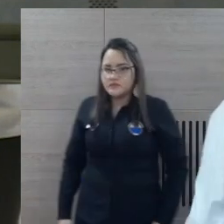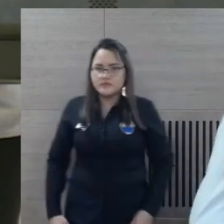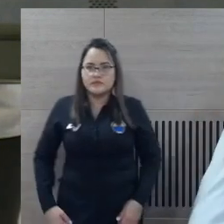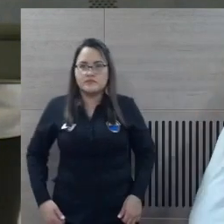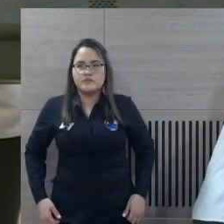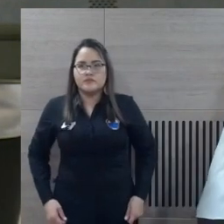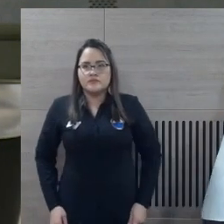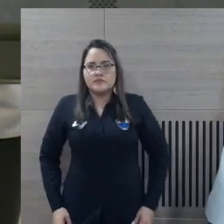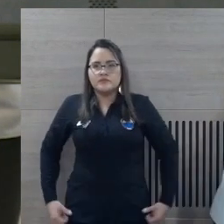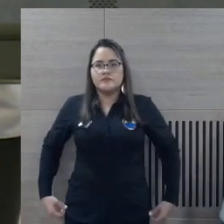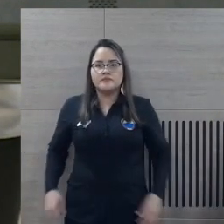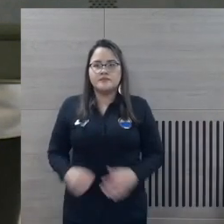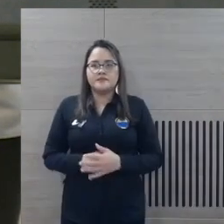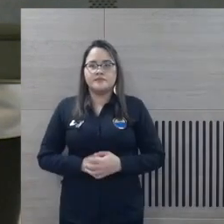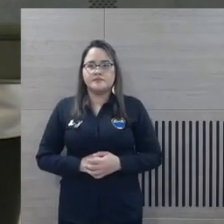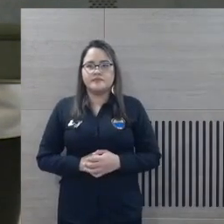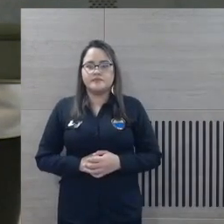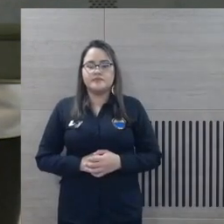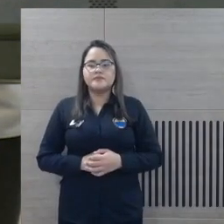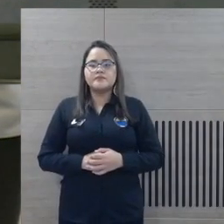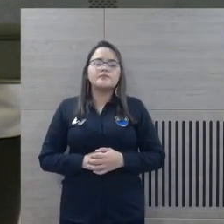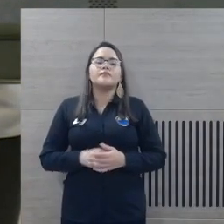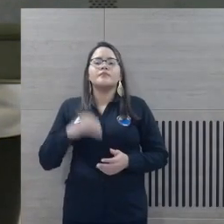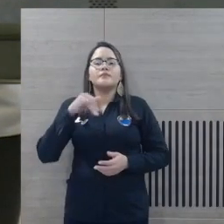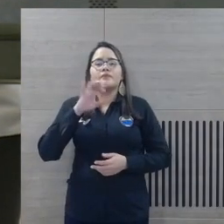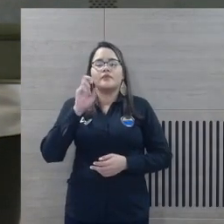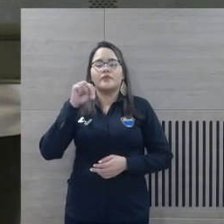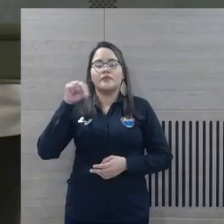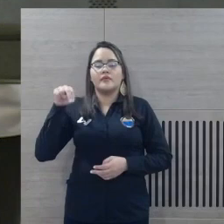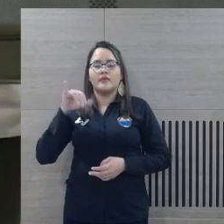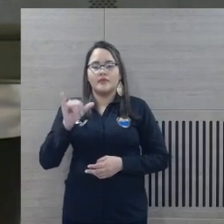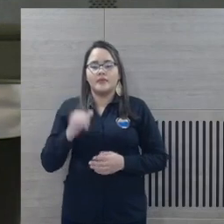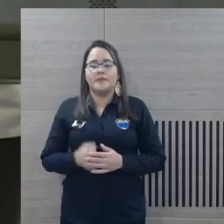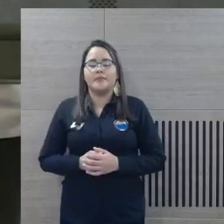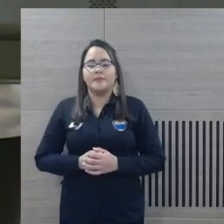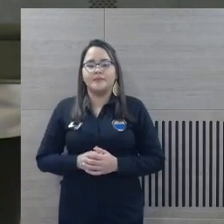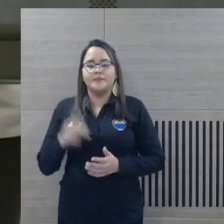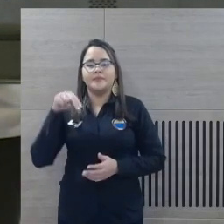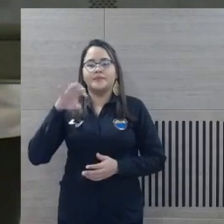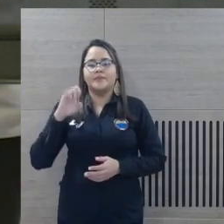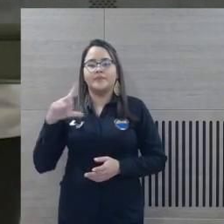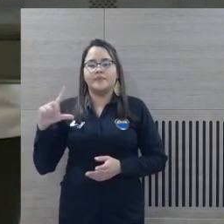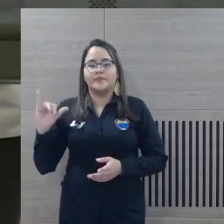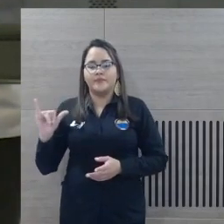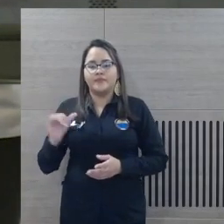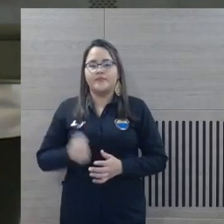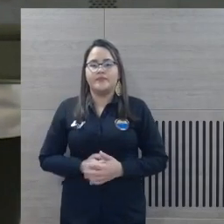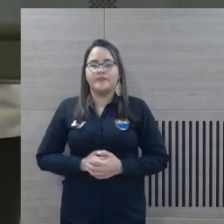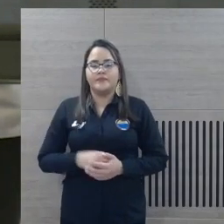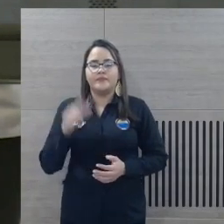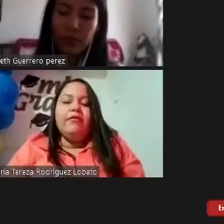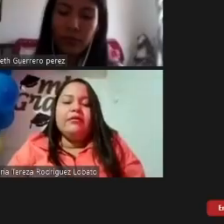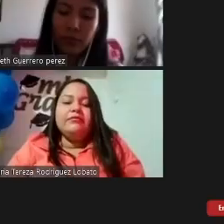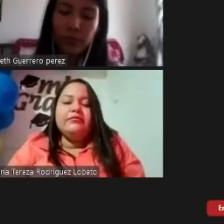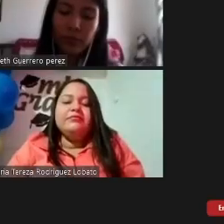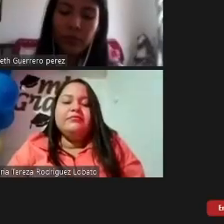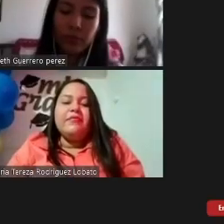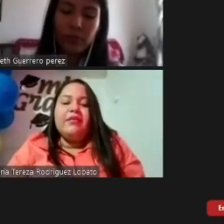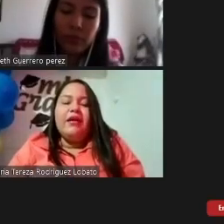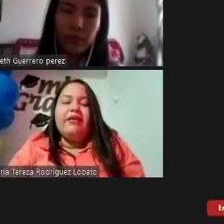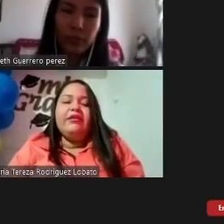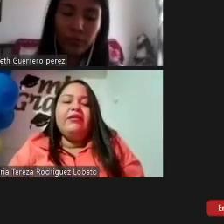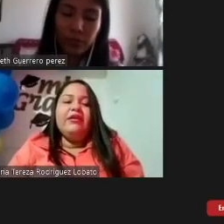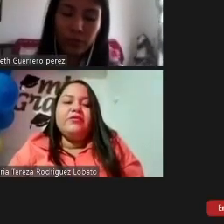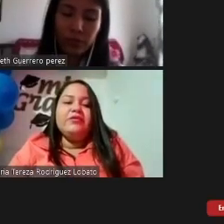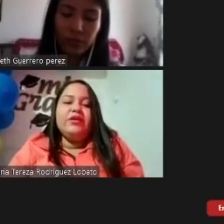Quiroga Guerra. Nelvis Joana Iglesia Martínez. Freddy Javier Tapia Linero. Ángela Carolina Rubio Rolón.